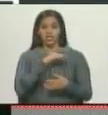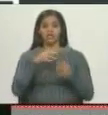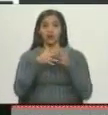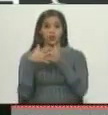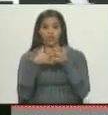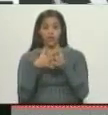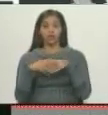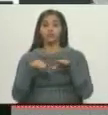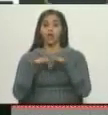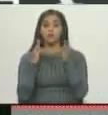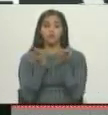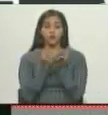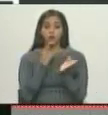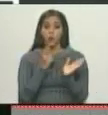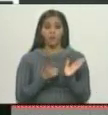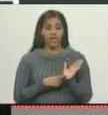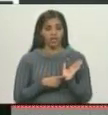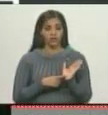al mundo entero.